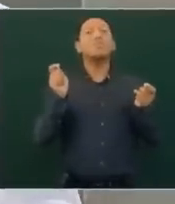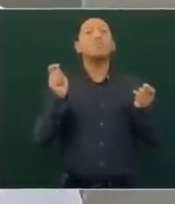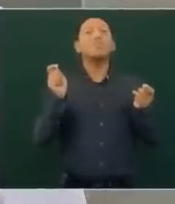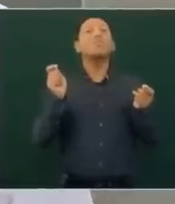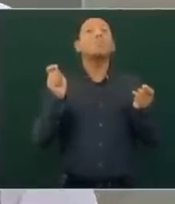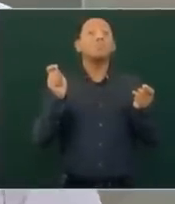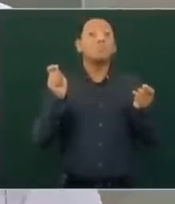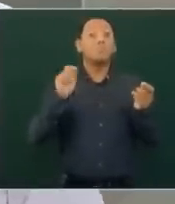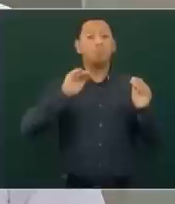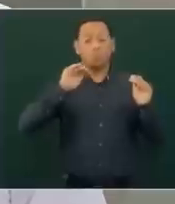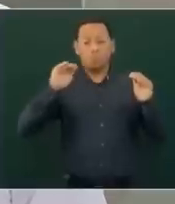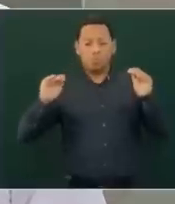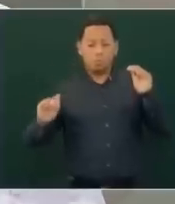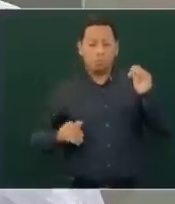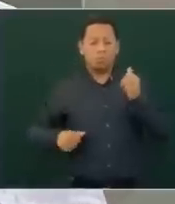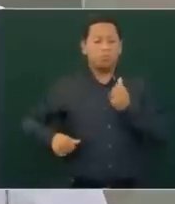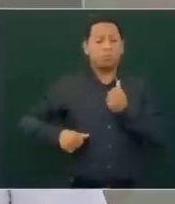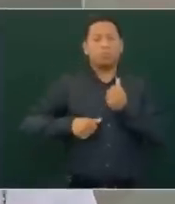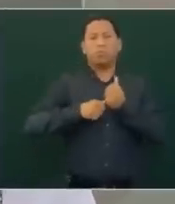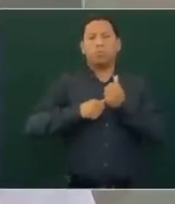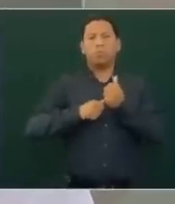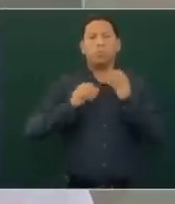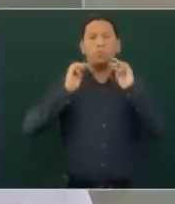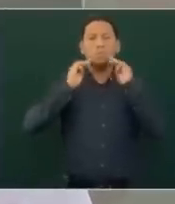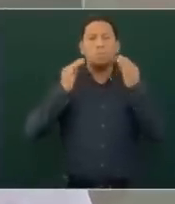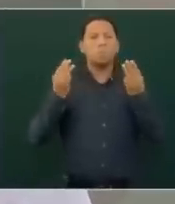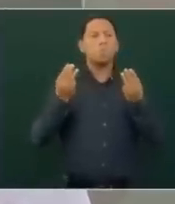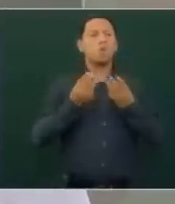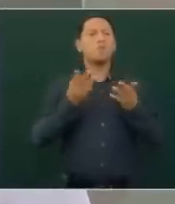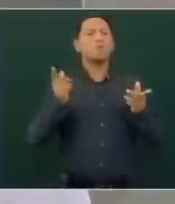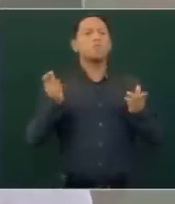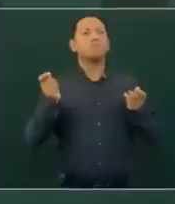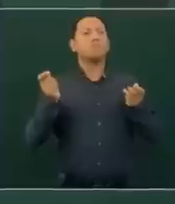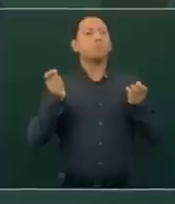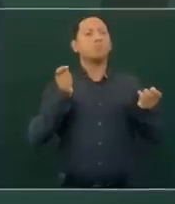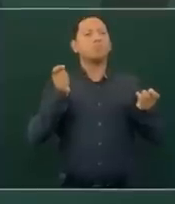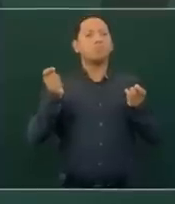mafia de poder.